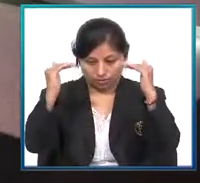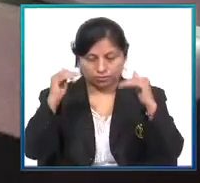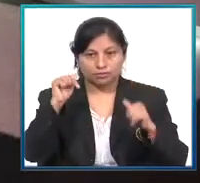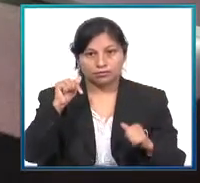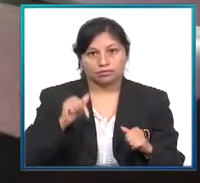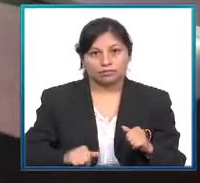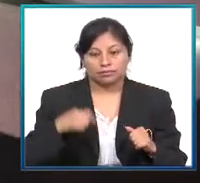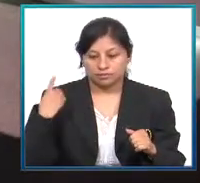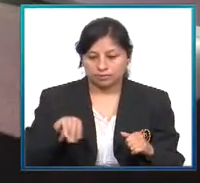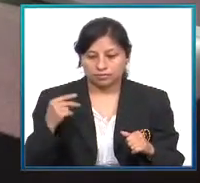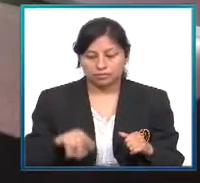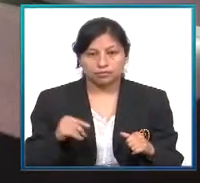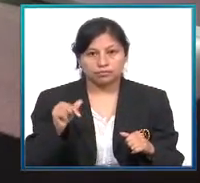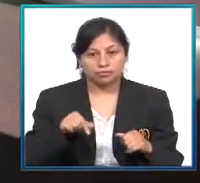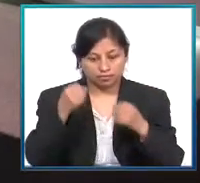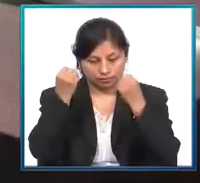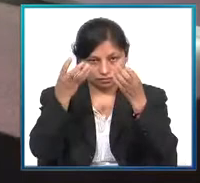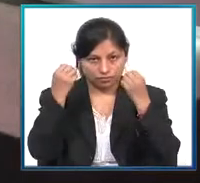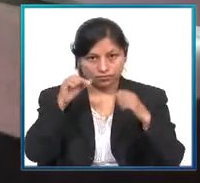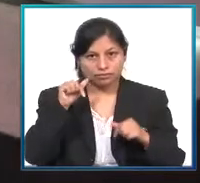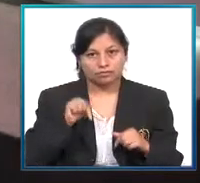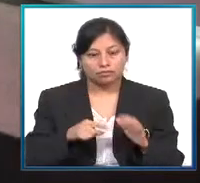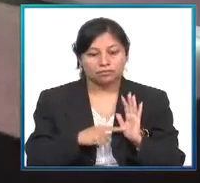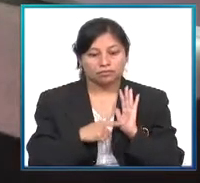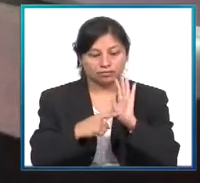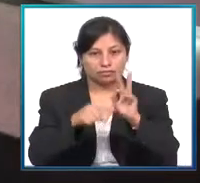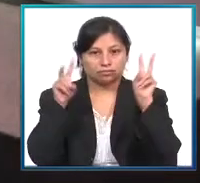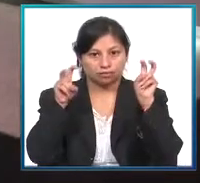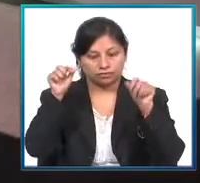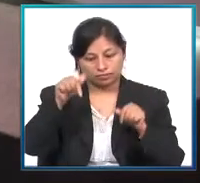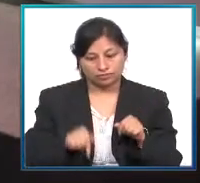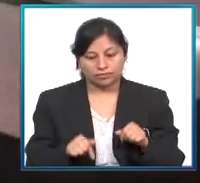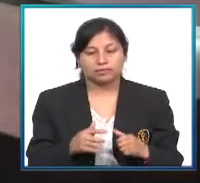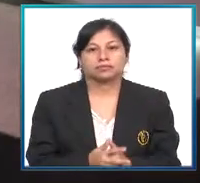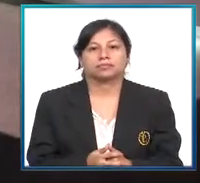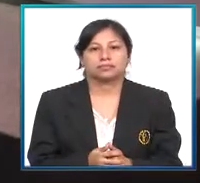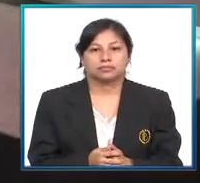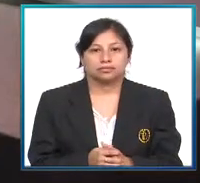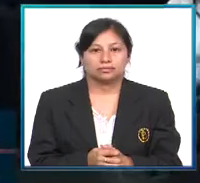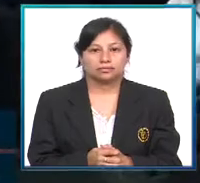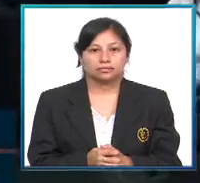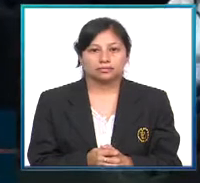Estado. Vamos a arrancar directamente con la información. Acá le presentamos nuestros titulares de hoy.